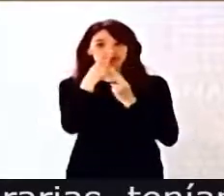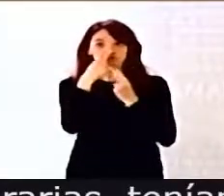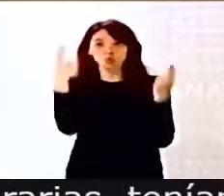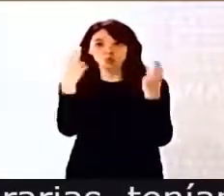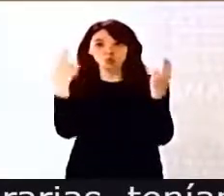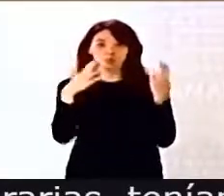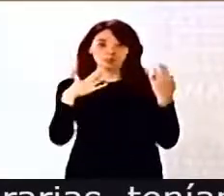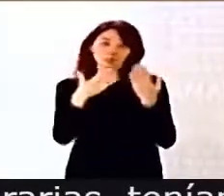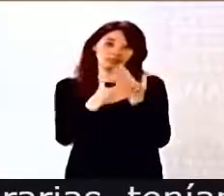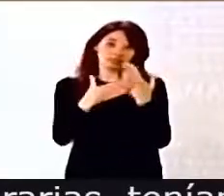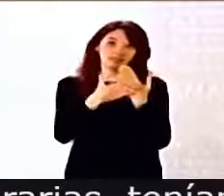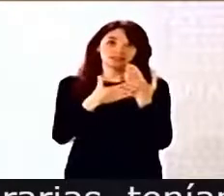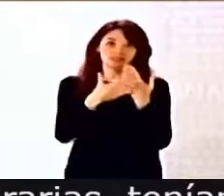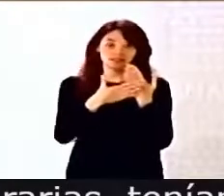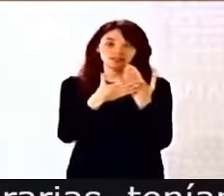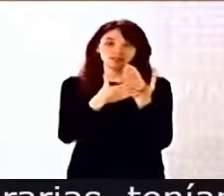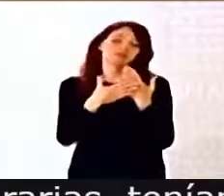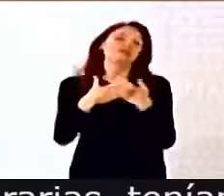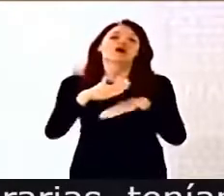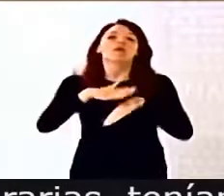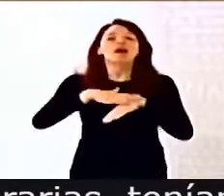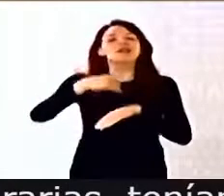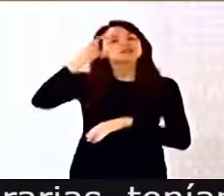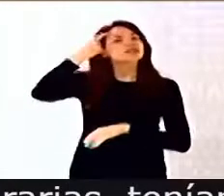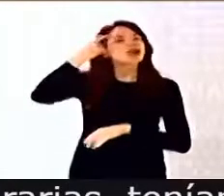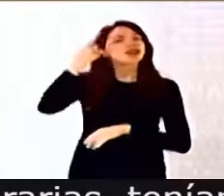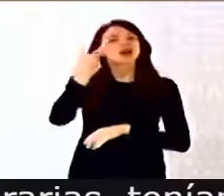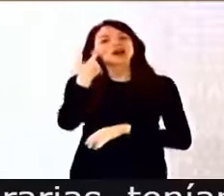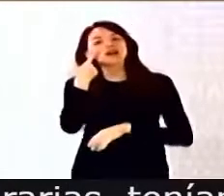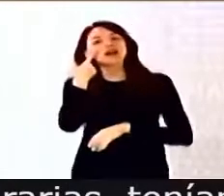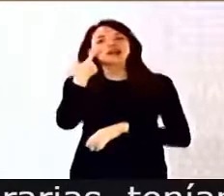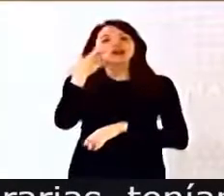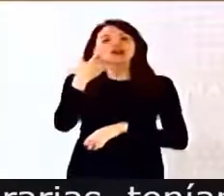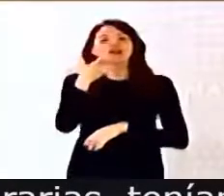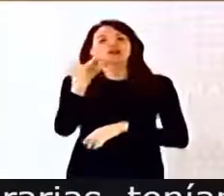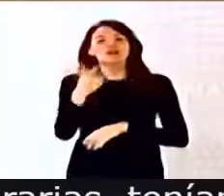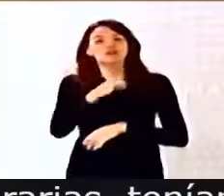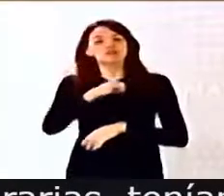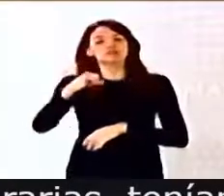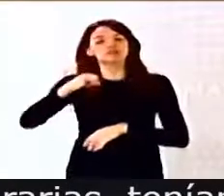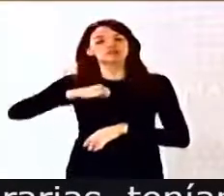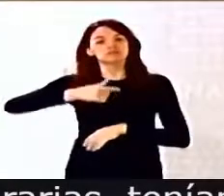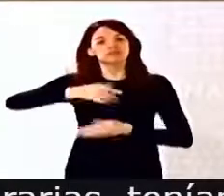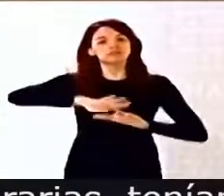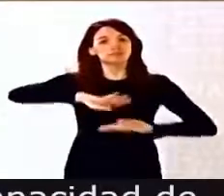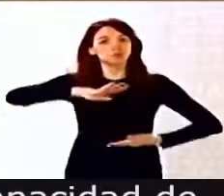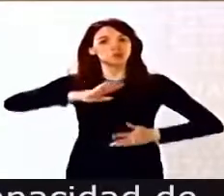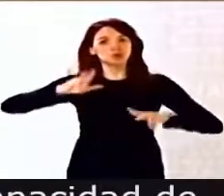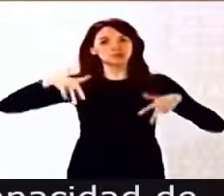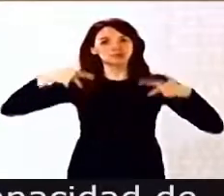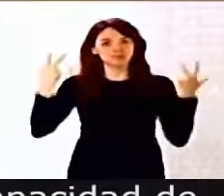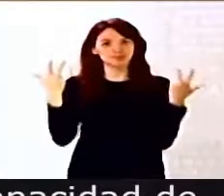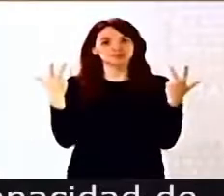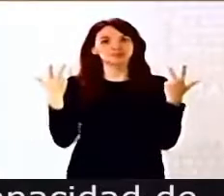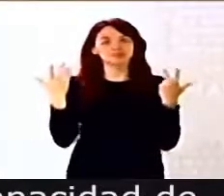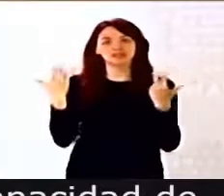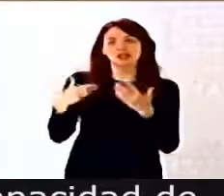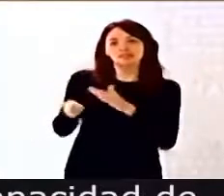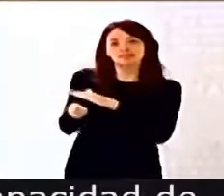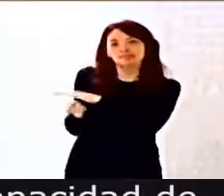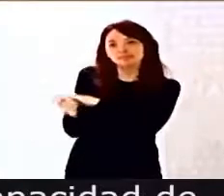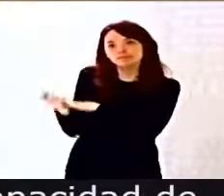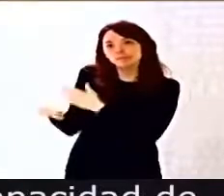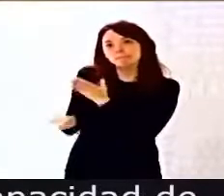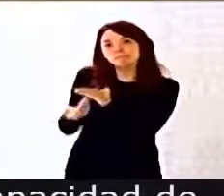ministerial de hoy, de cara a saber qué capacidad de autonomía tendríamos, aunque ya estaba solicitado la